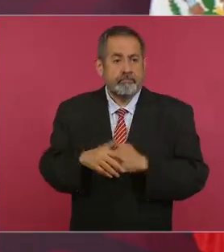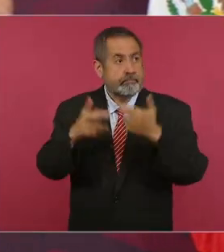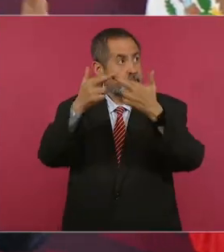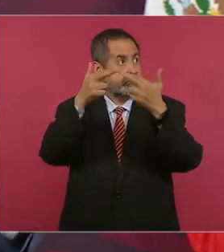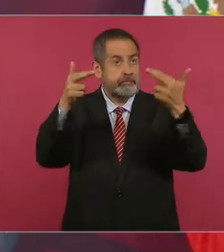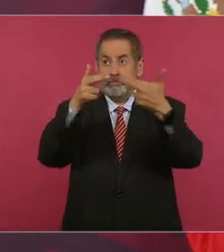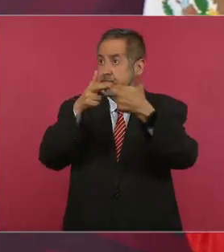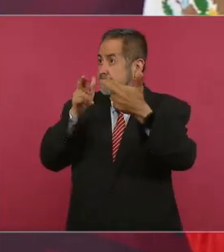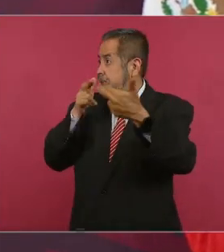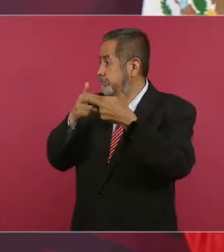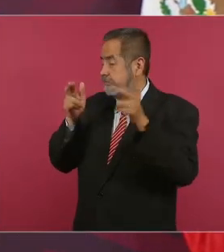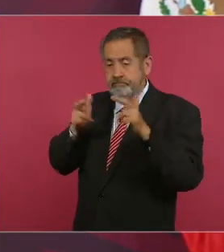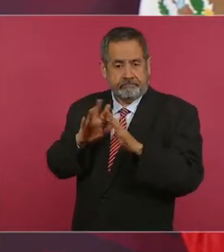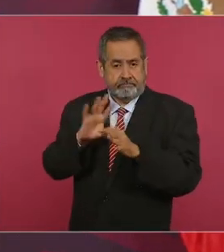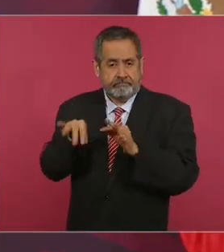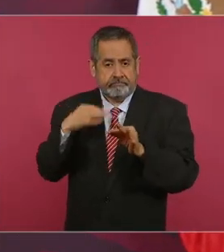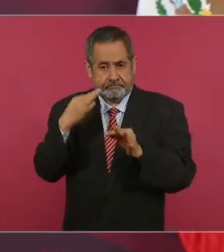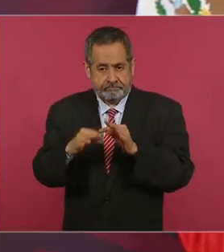ya